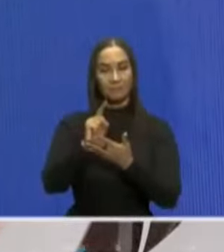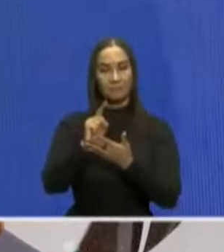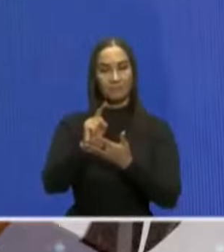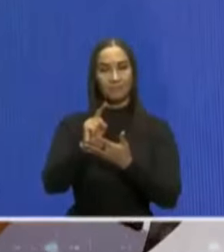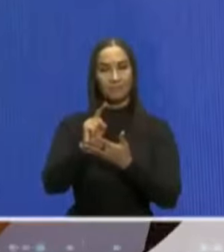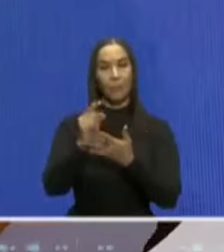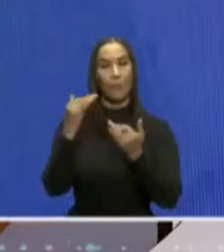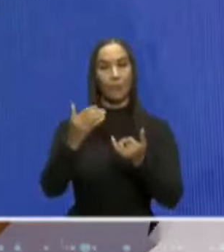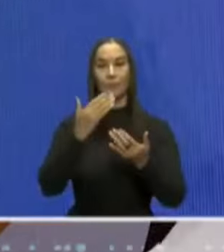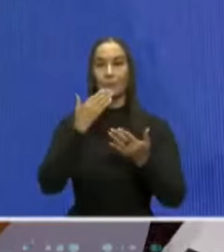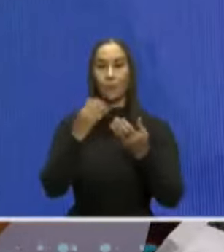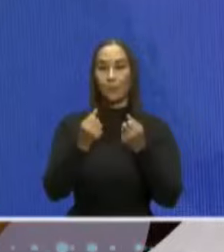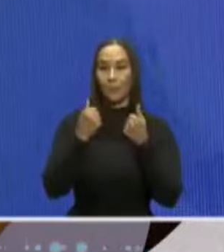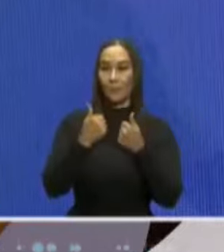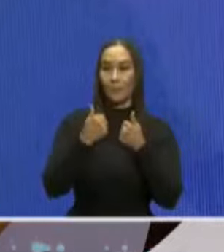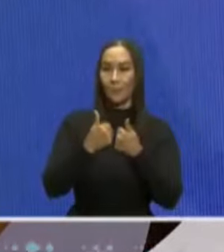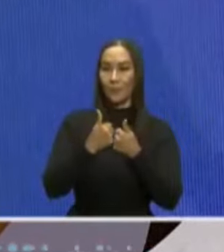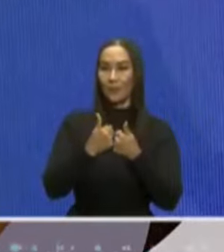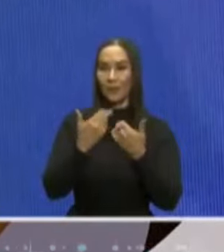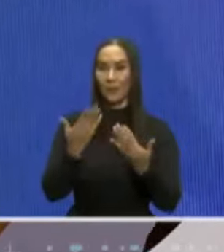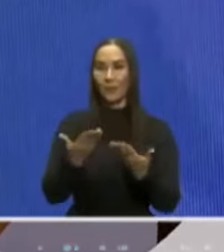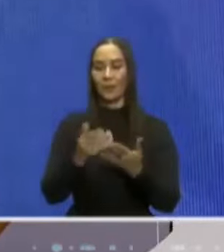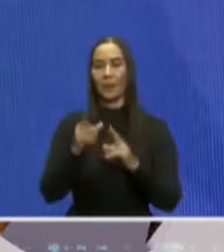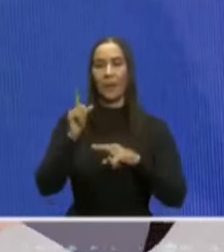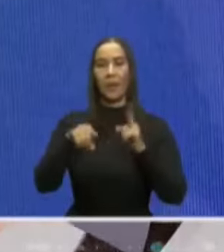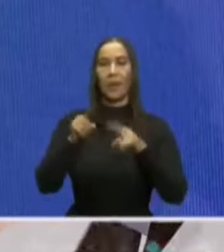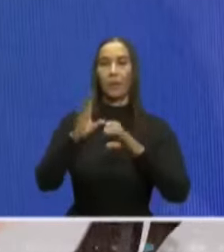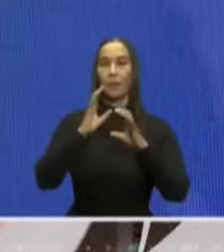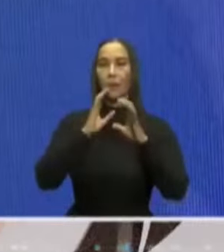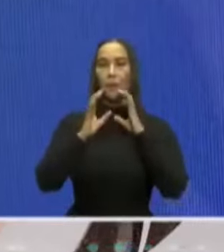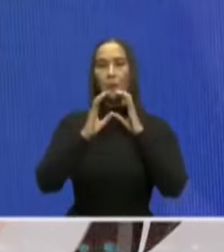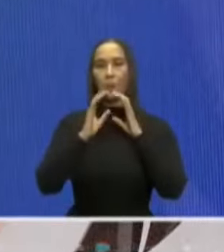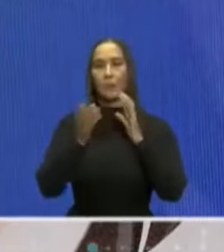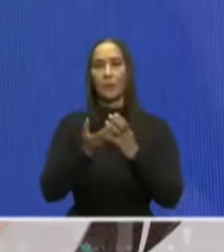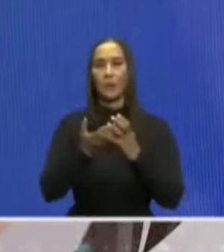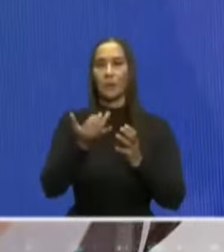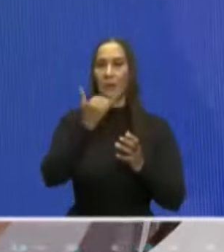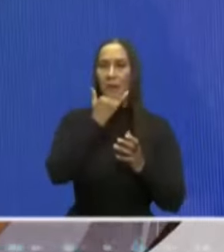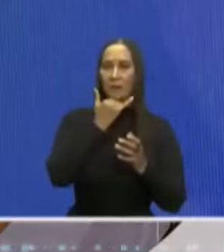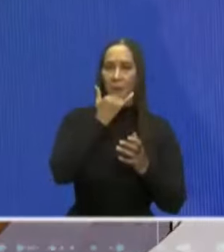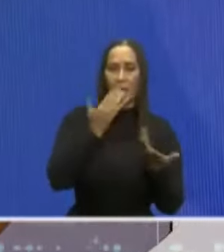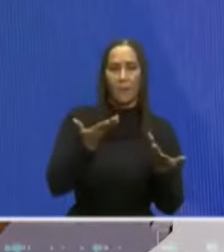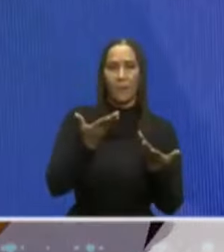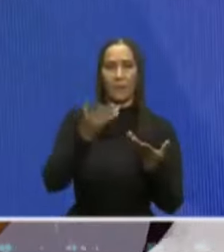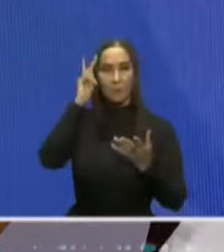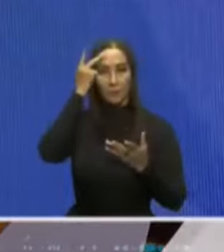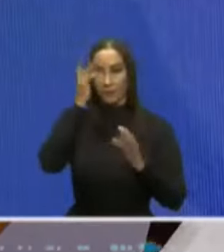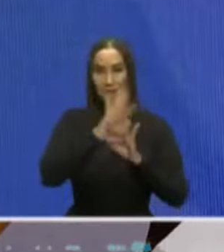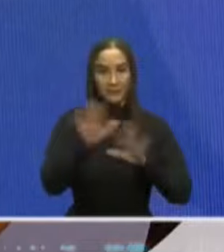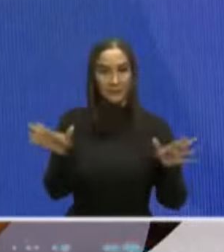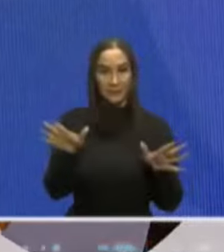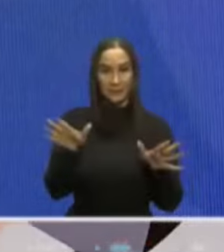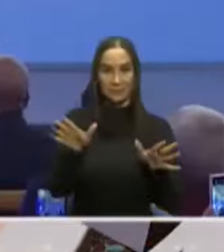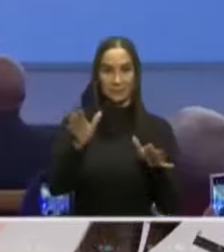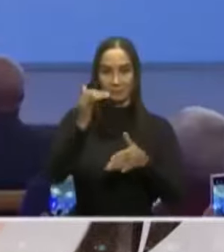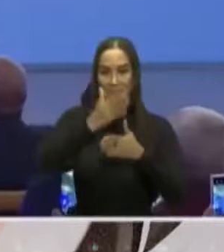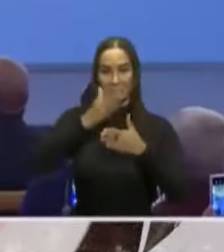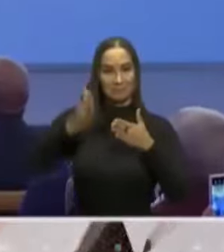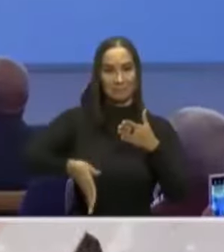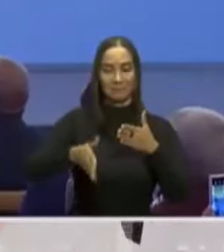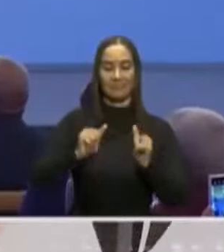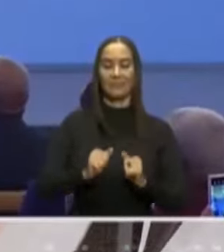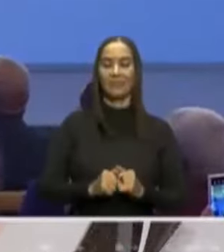entonces lo van a pagar ellos pero yo creo que eso no era necesario el estado puede pagarlo Todo debe pagarlo todo que repito Esa es la familia